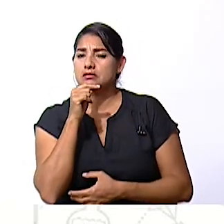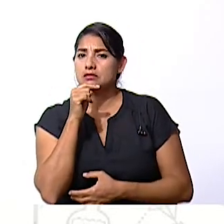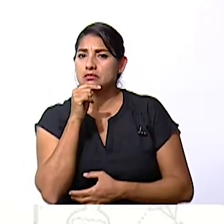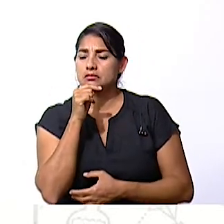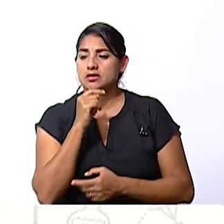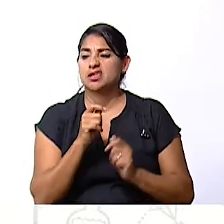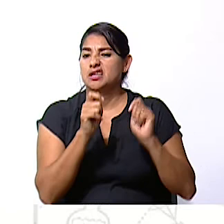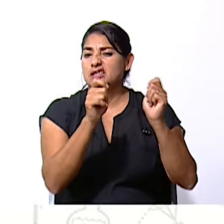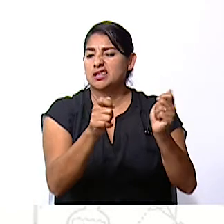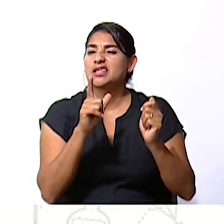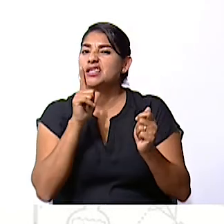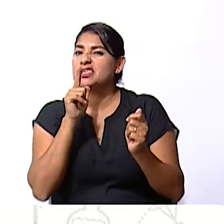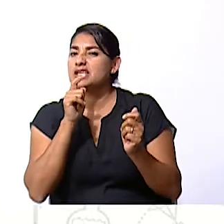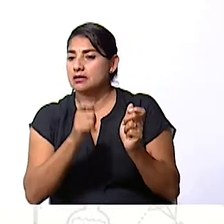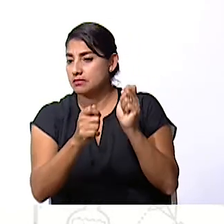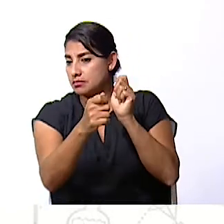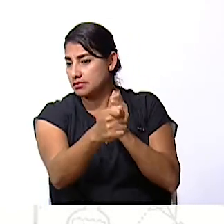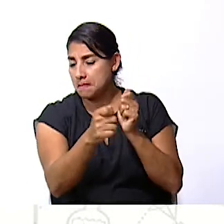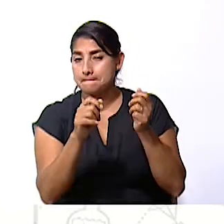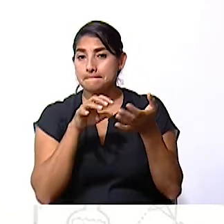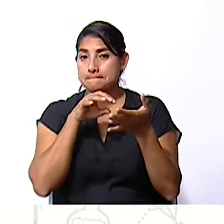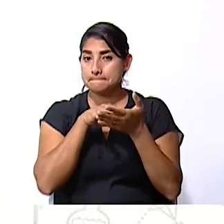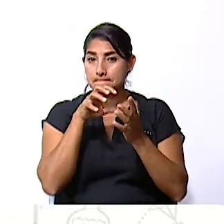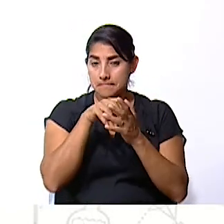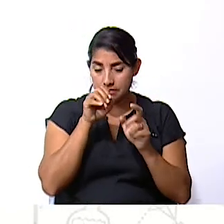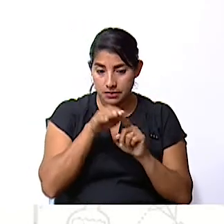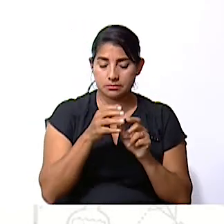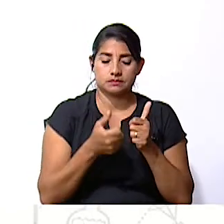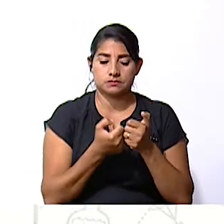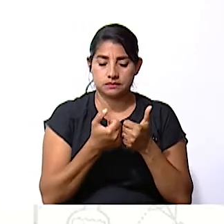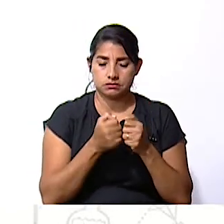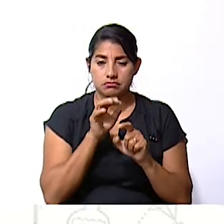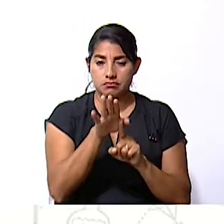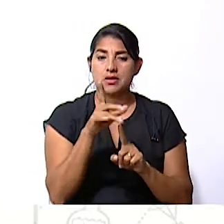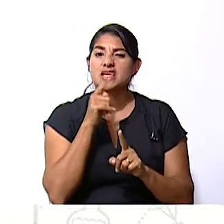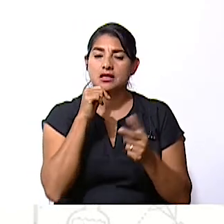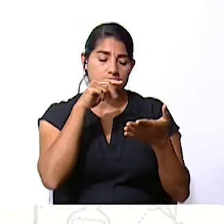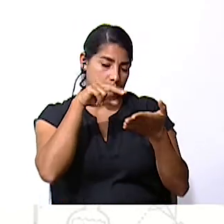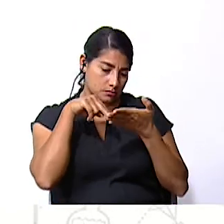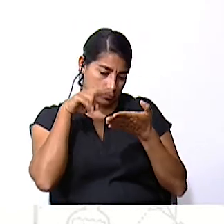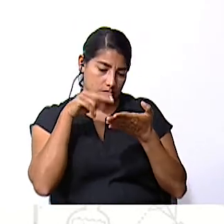¿Hacia quién va dirigido mi texto?